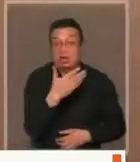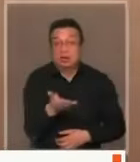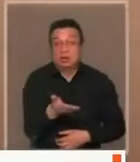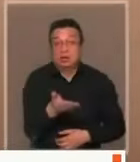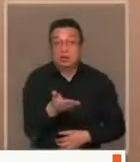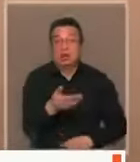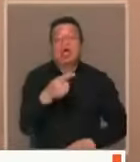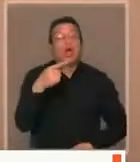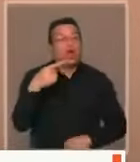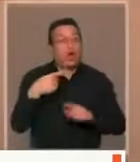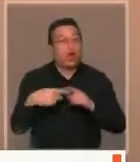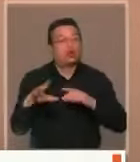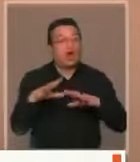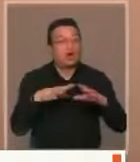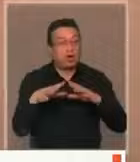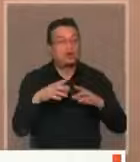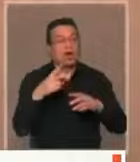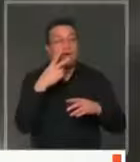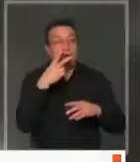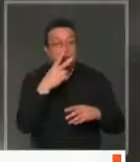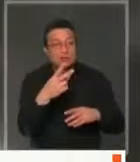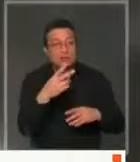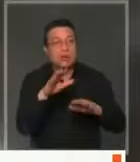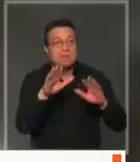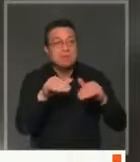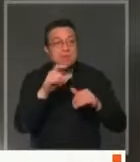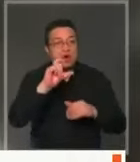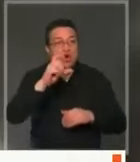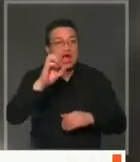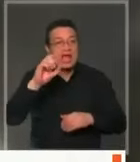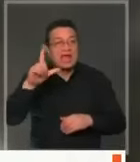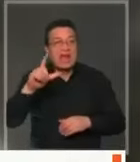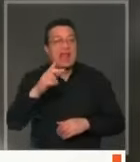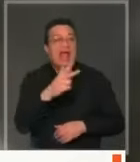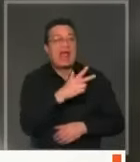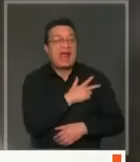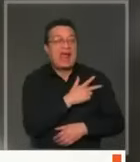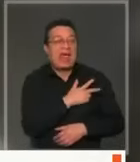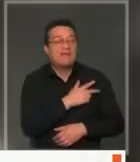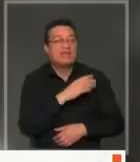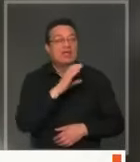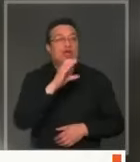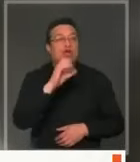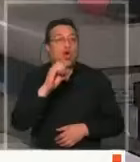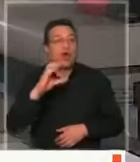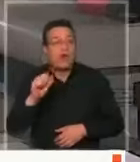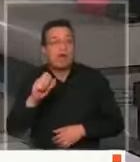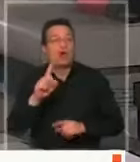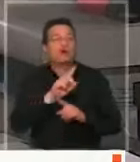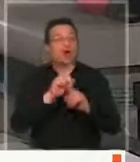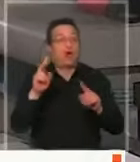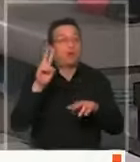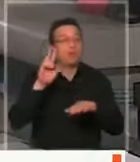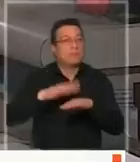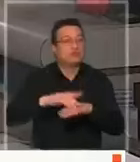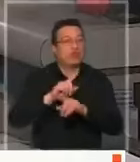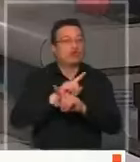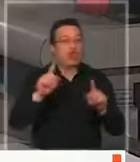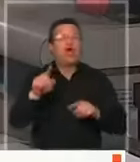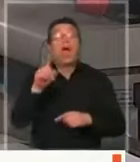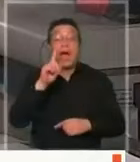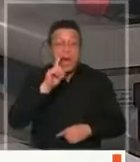otro elemento que salta a la vista sobre el mismo gel con cannabis y coca en rangos no permitidos. Y resulta que